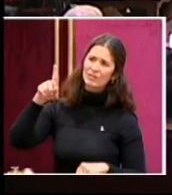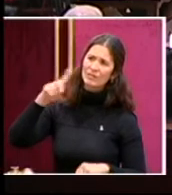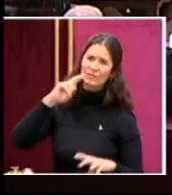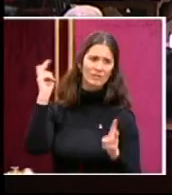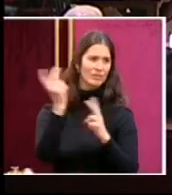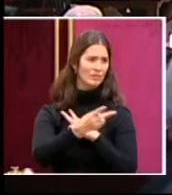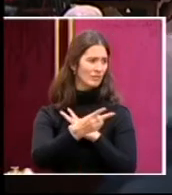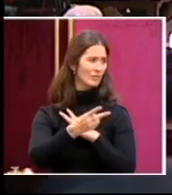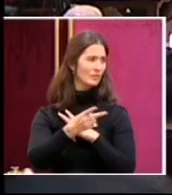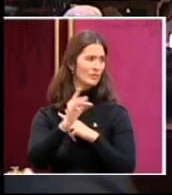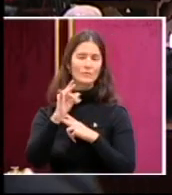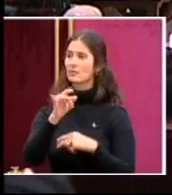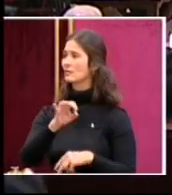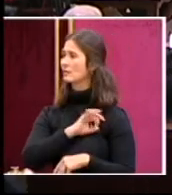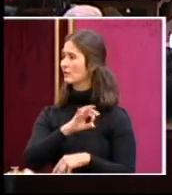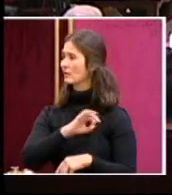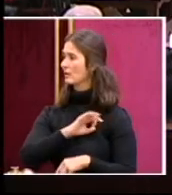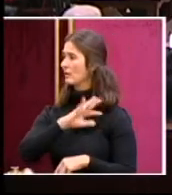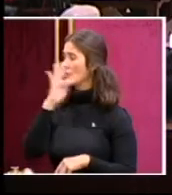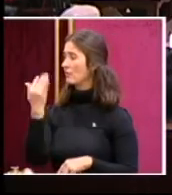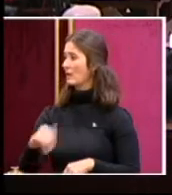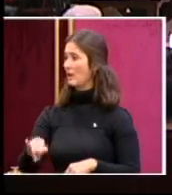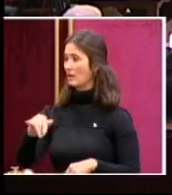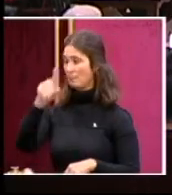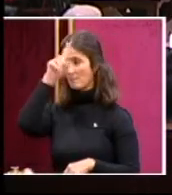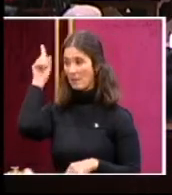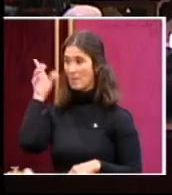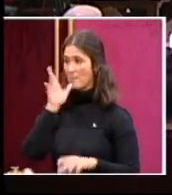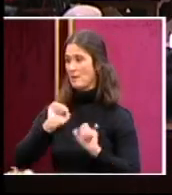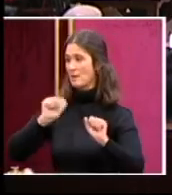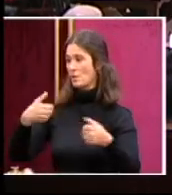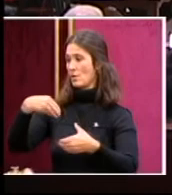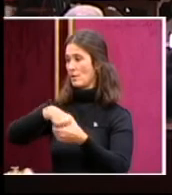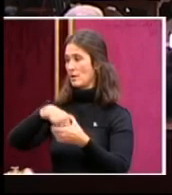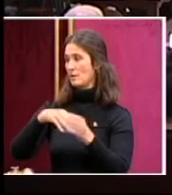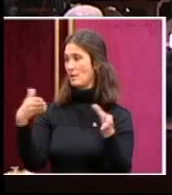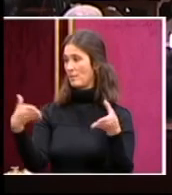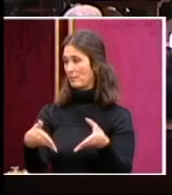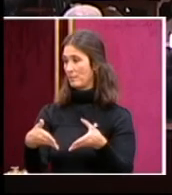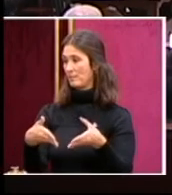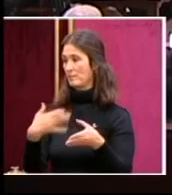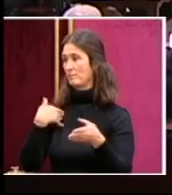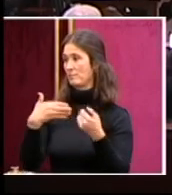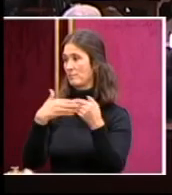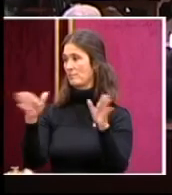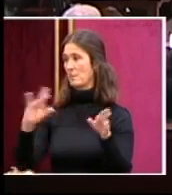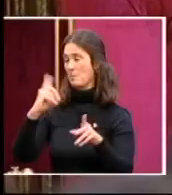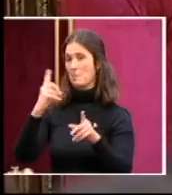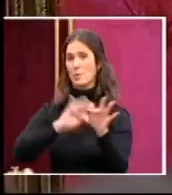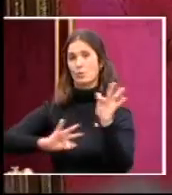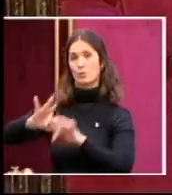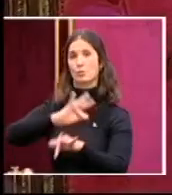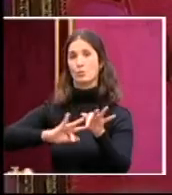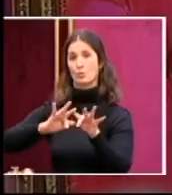Intervención. Muy bien. Señor Fernández Madrid, para introducir el contenido de este apartado, se abriría turno de intervenciones y